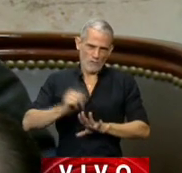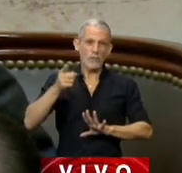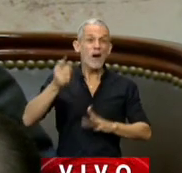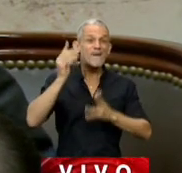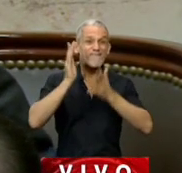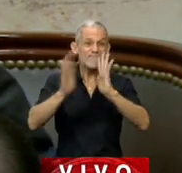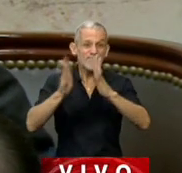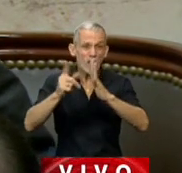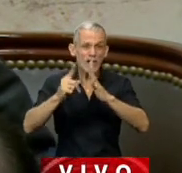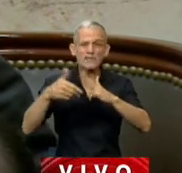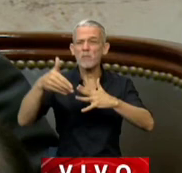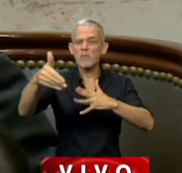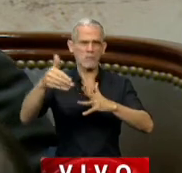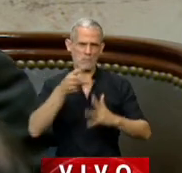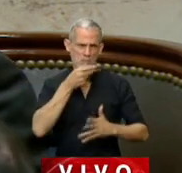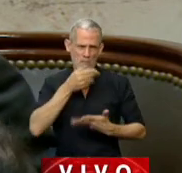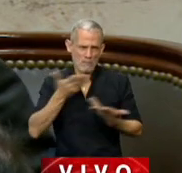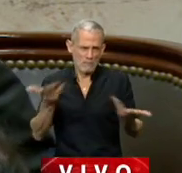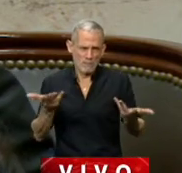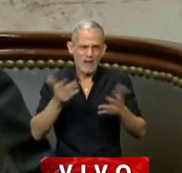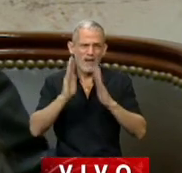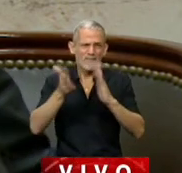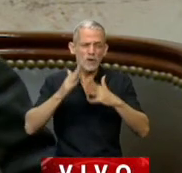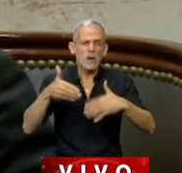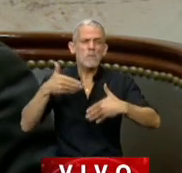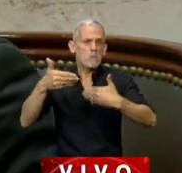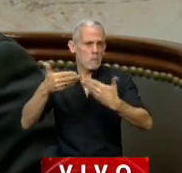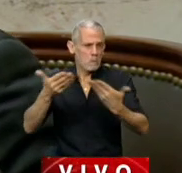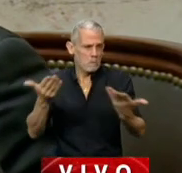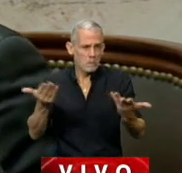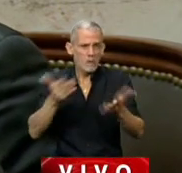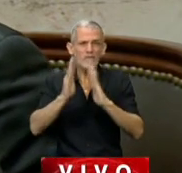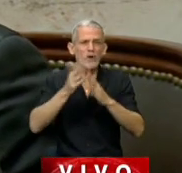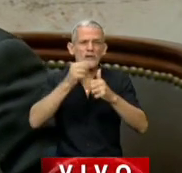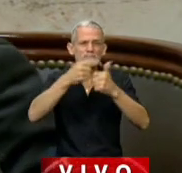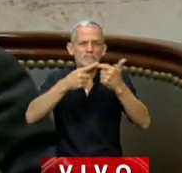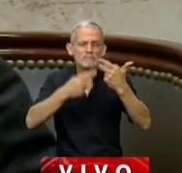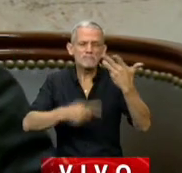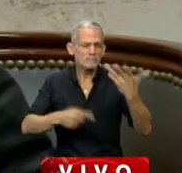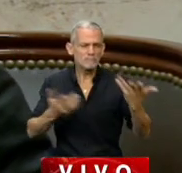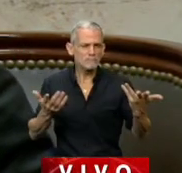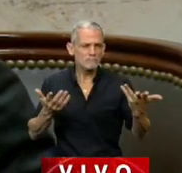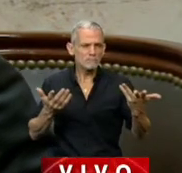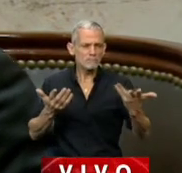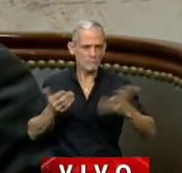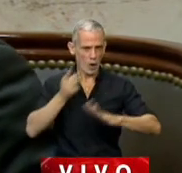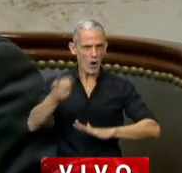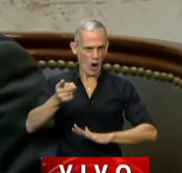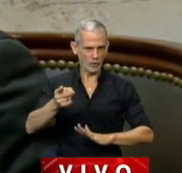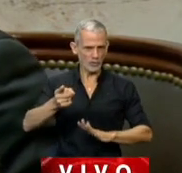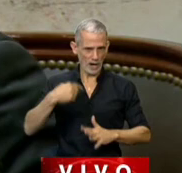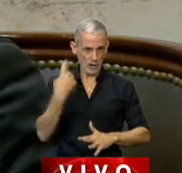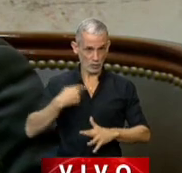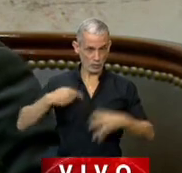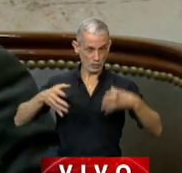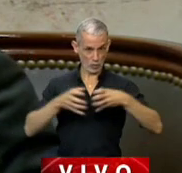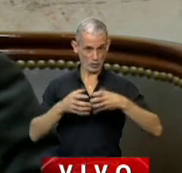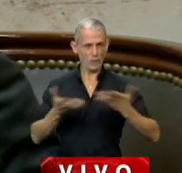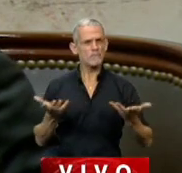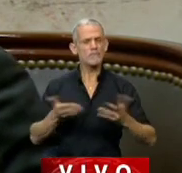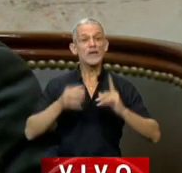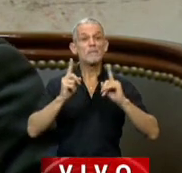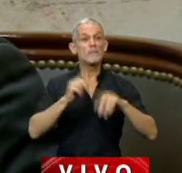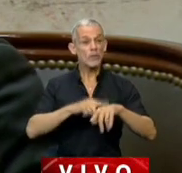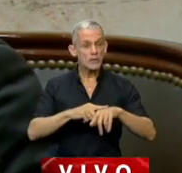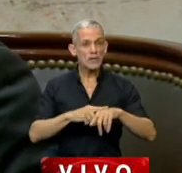violencia no conduce a nada, de ningún tipo de ella. Al mismo tiempo, queremos